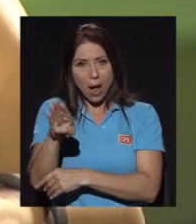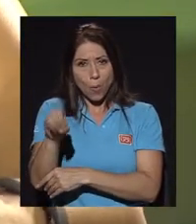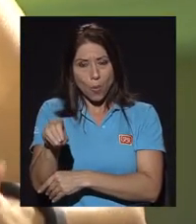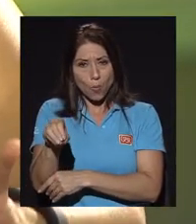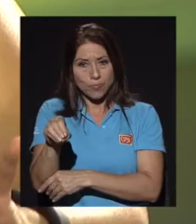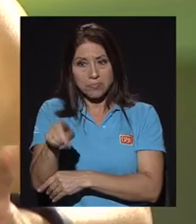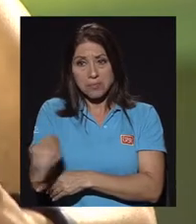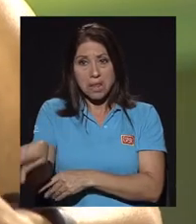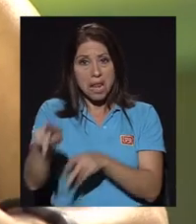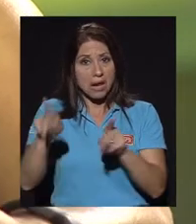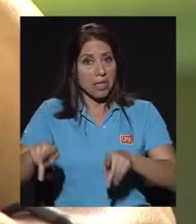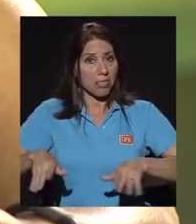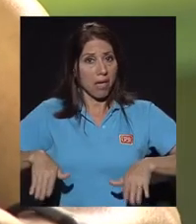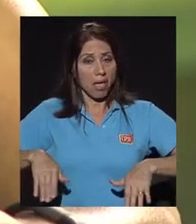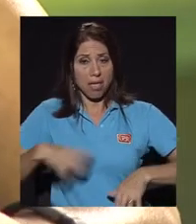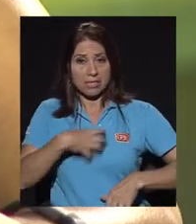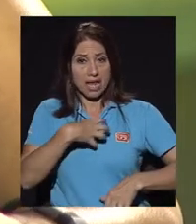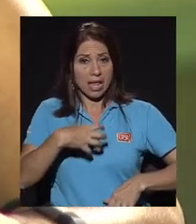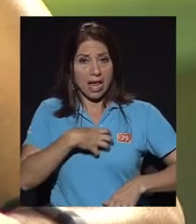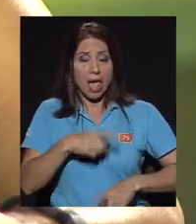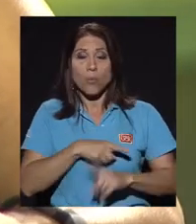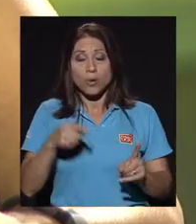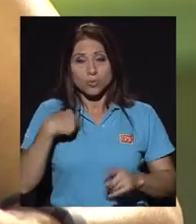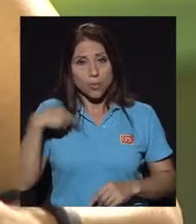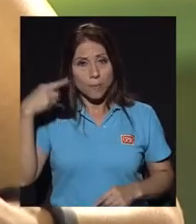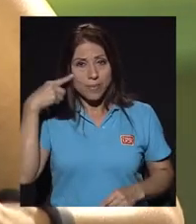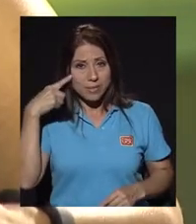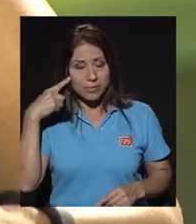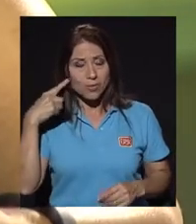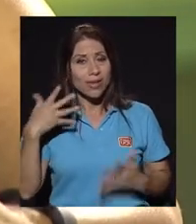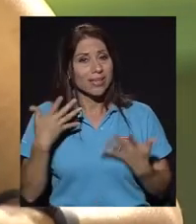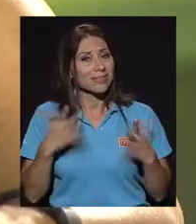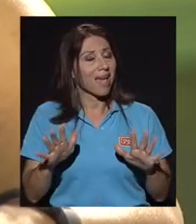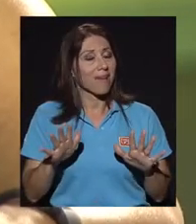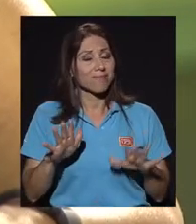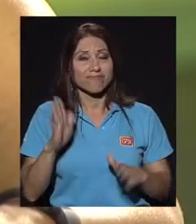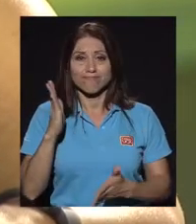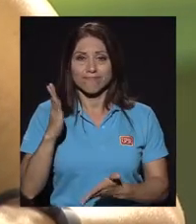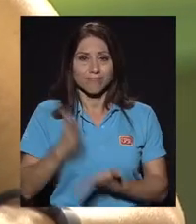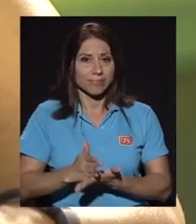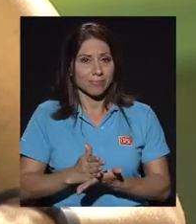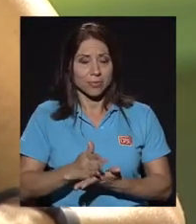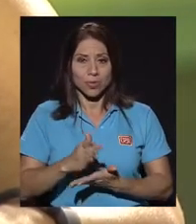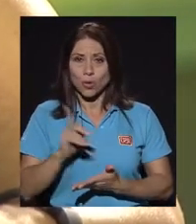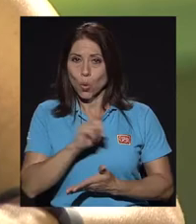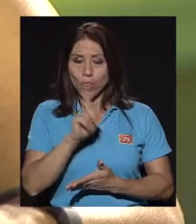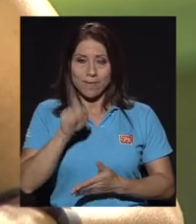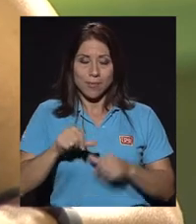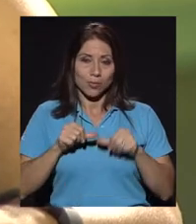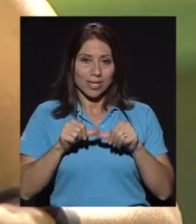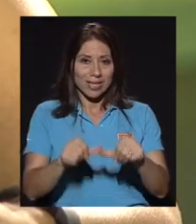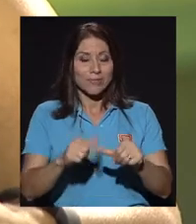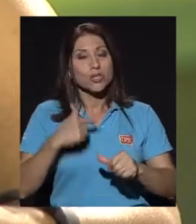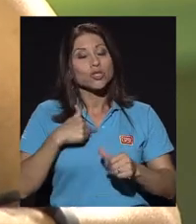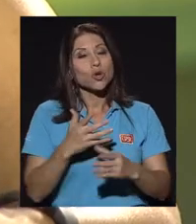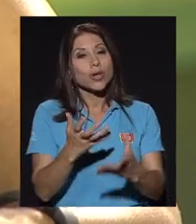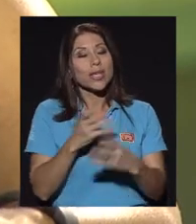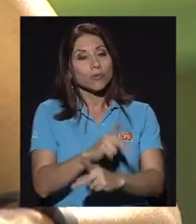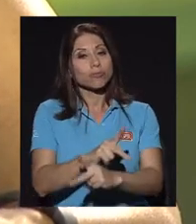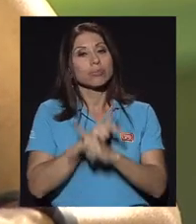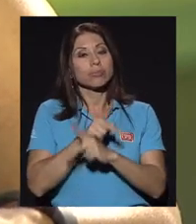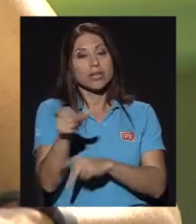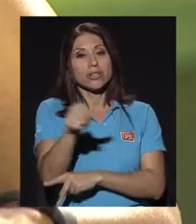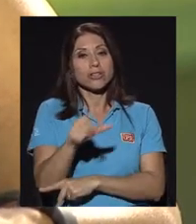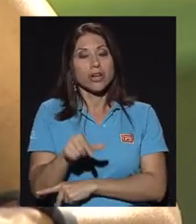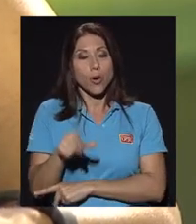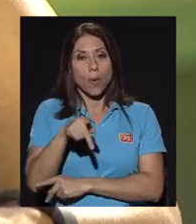La gente tampoco se ha quejado, pero yo pienso que ya sí no debemos seguir. Yo quiero que se proteja el río Pacuare.